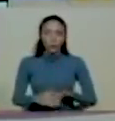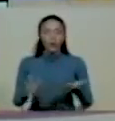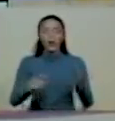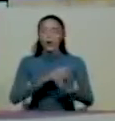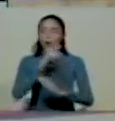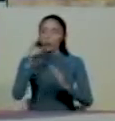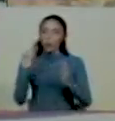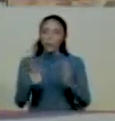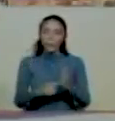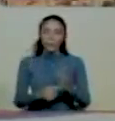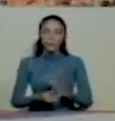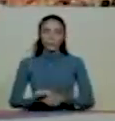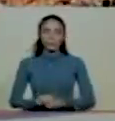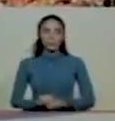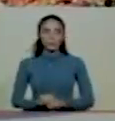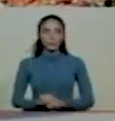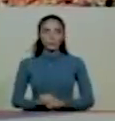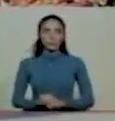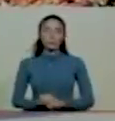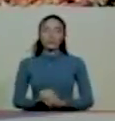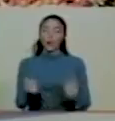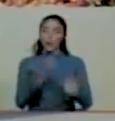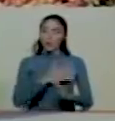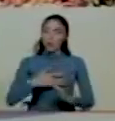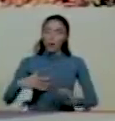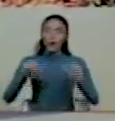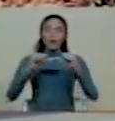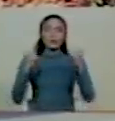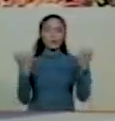yo pido que ampliemos las aulas de clase.